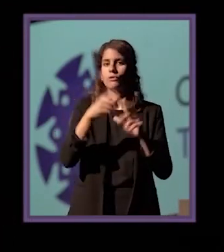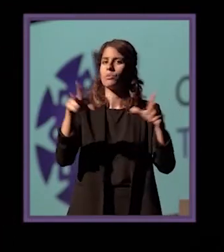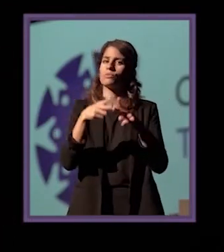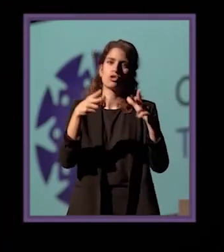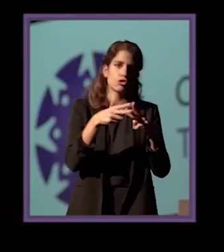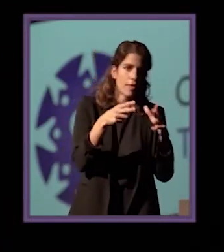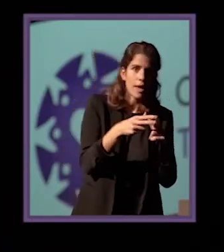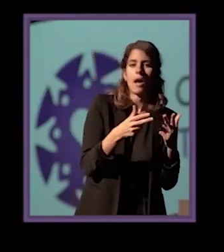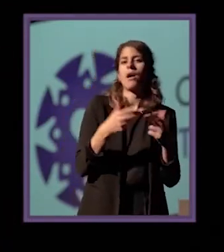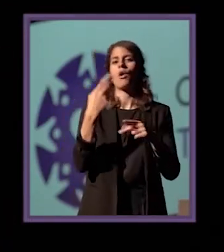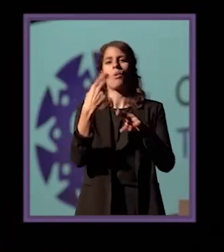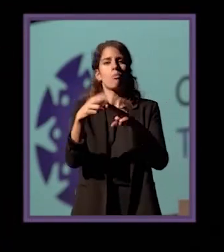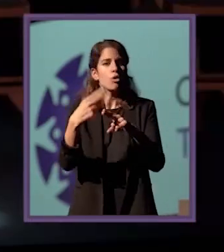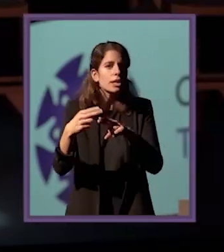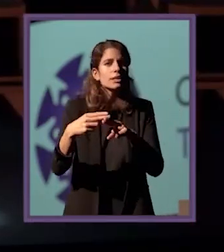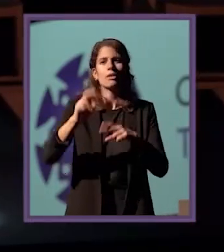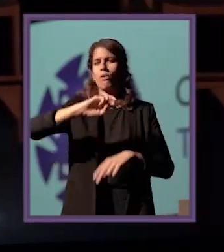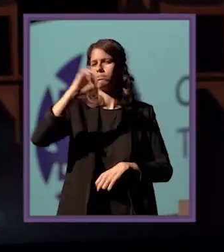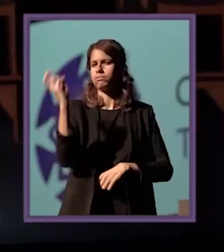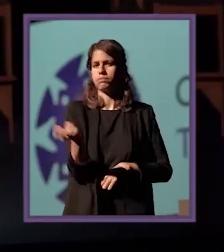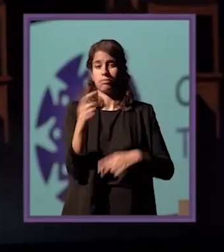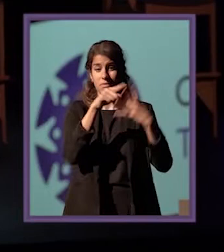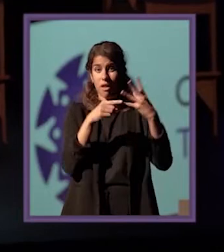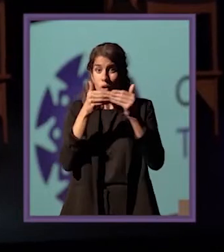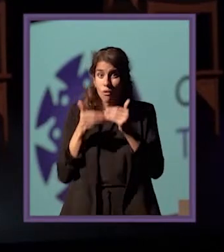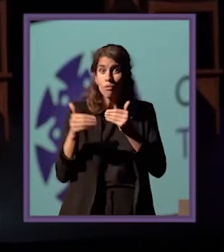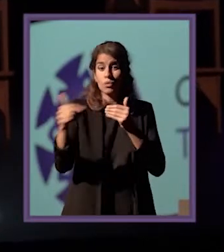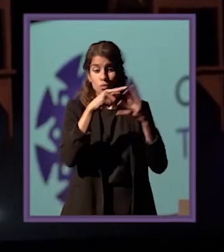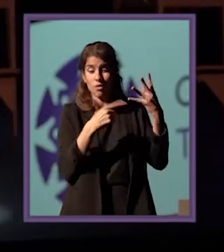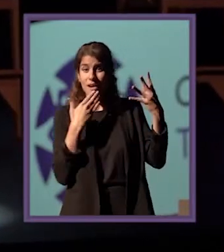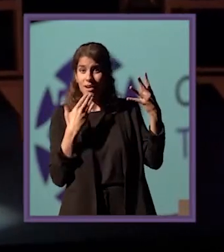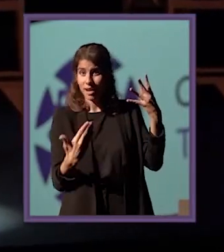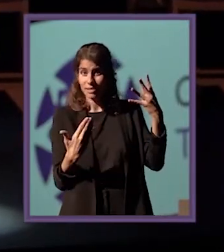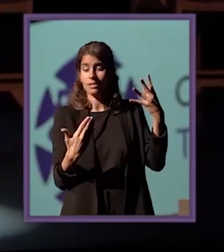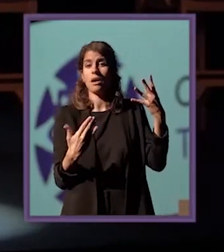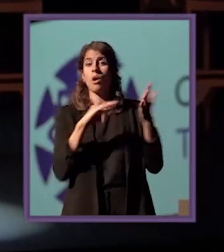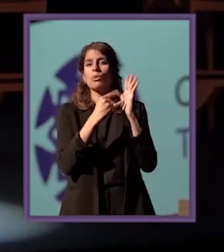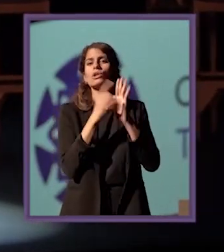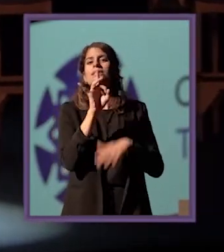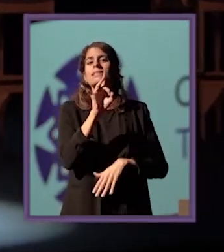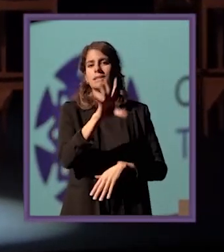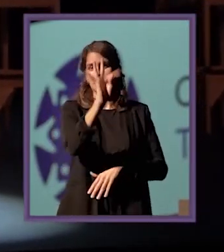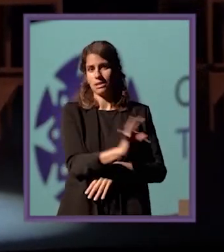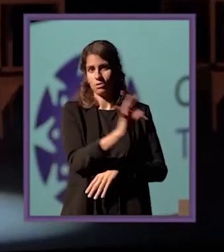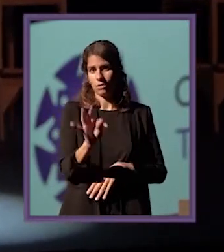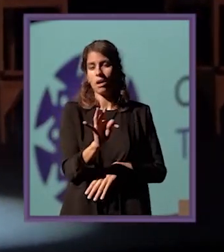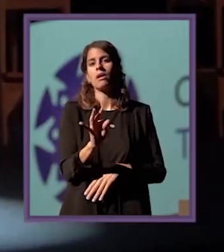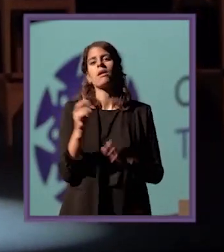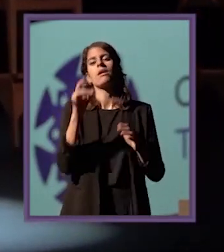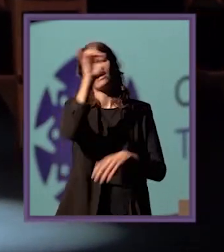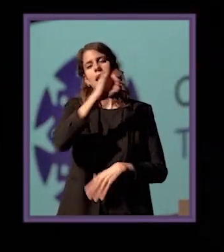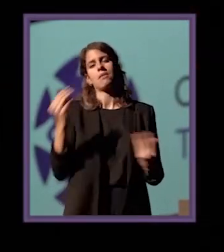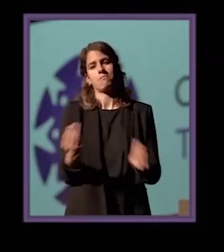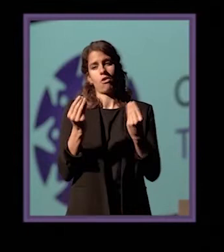políticos, una Canarias muchísimo mejor de la que tenemos en estos momentos. Son 15 proyectos con un grandísimo trabajo, porque está hecho desde el corazón, como decía Vittorio,